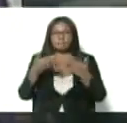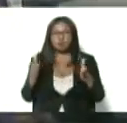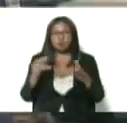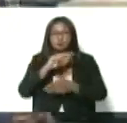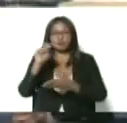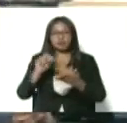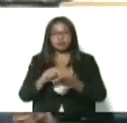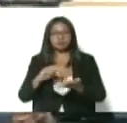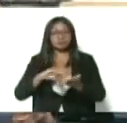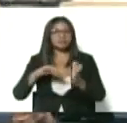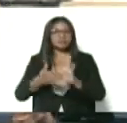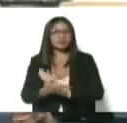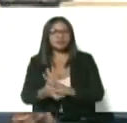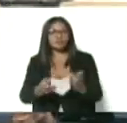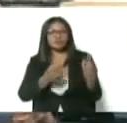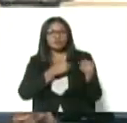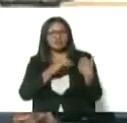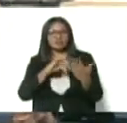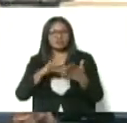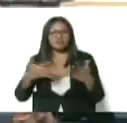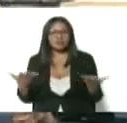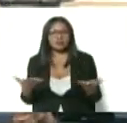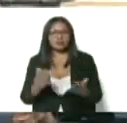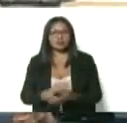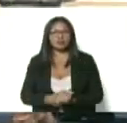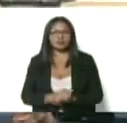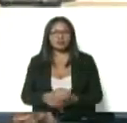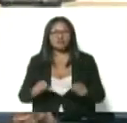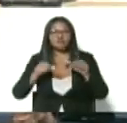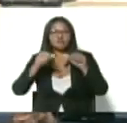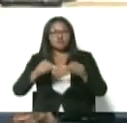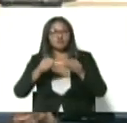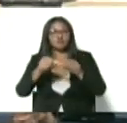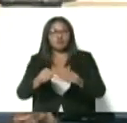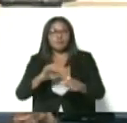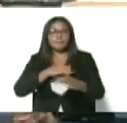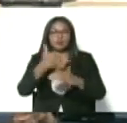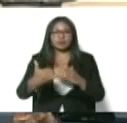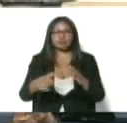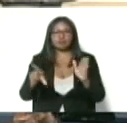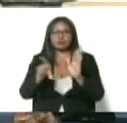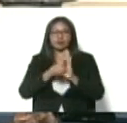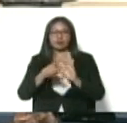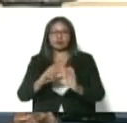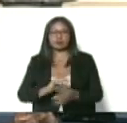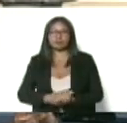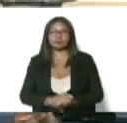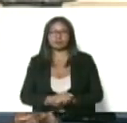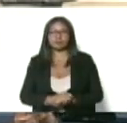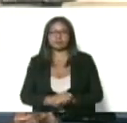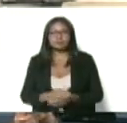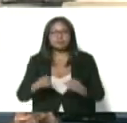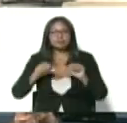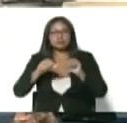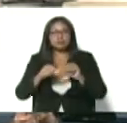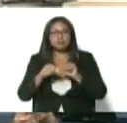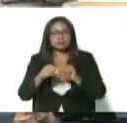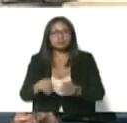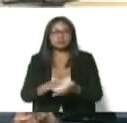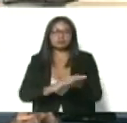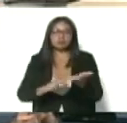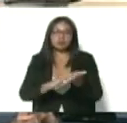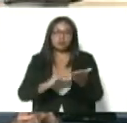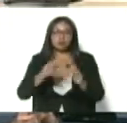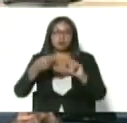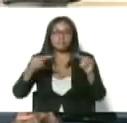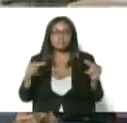bueno corresponderá a ustedes a avanzar en este proyecto de ley y que la asamblea nacional siga consolidándose como gran institución de